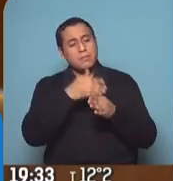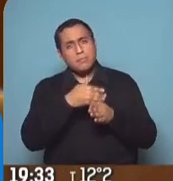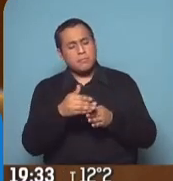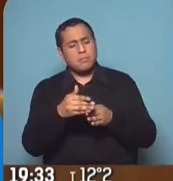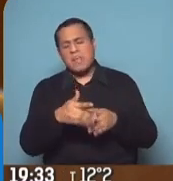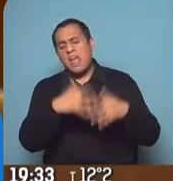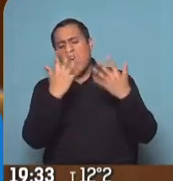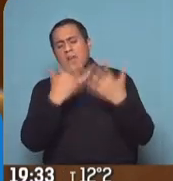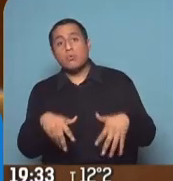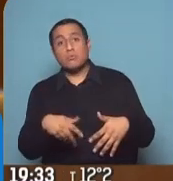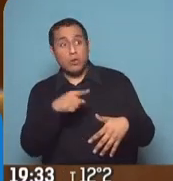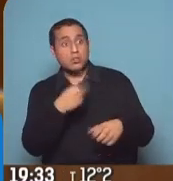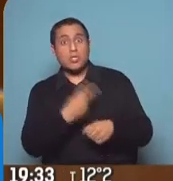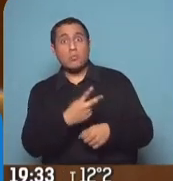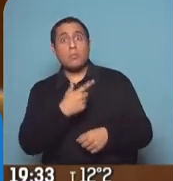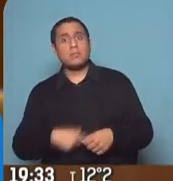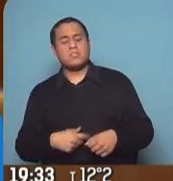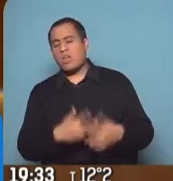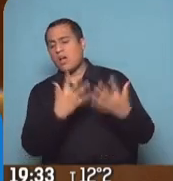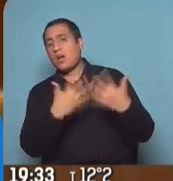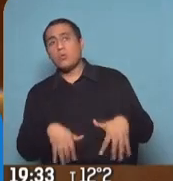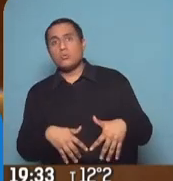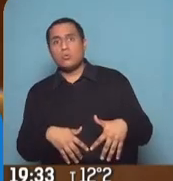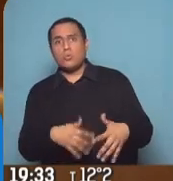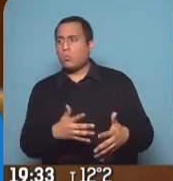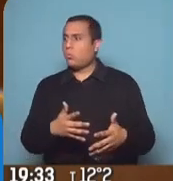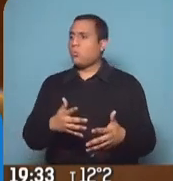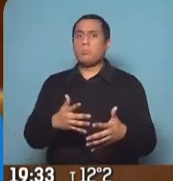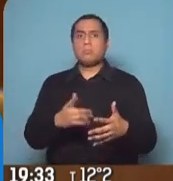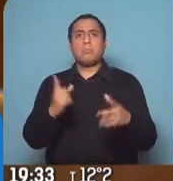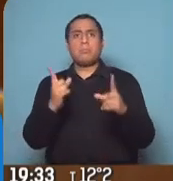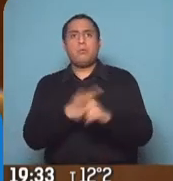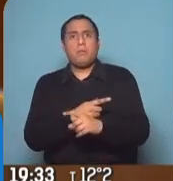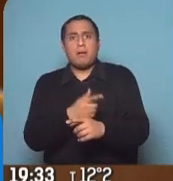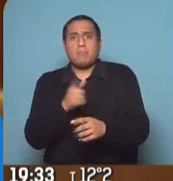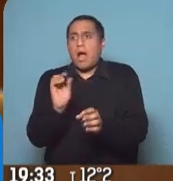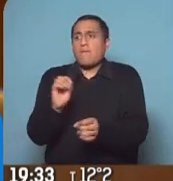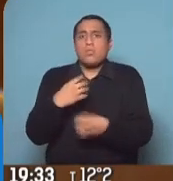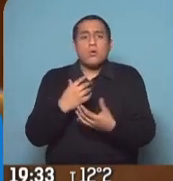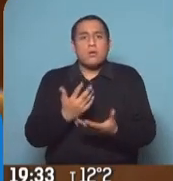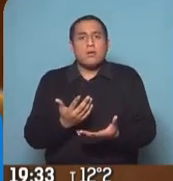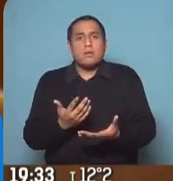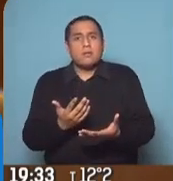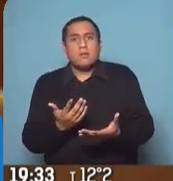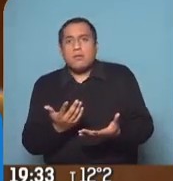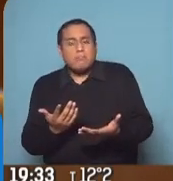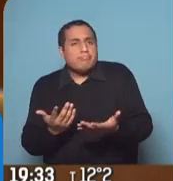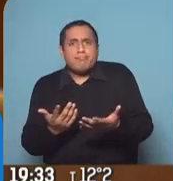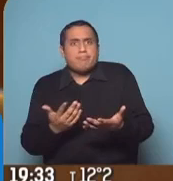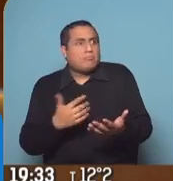como vicepresidente. Ese ha sido un problema muy serio porque nos dejaba ya en una